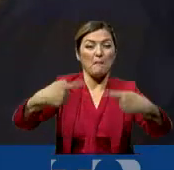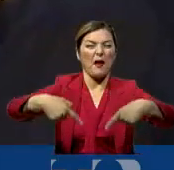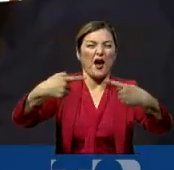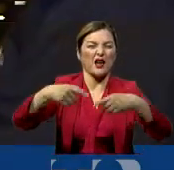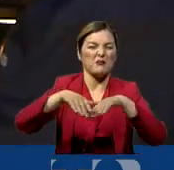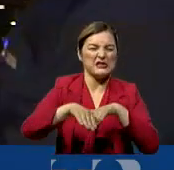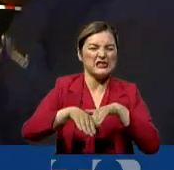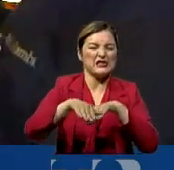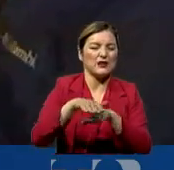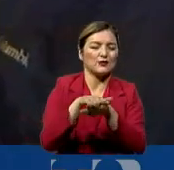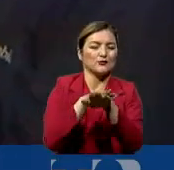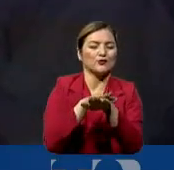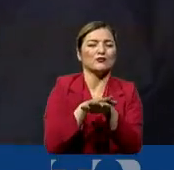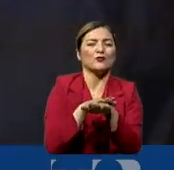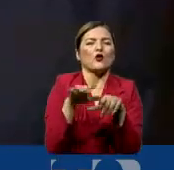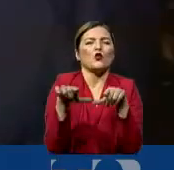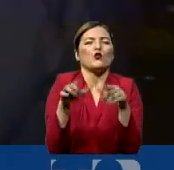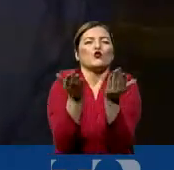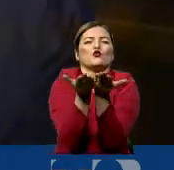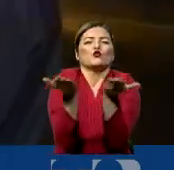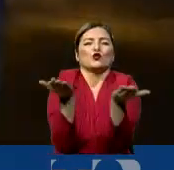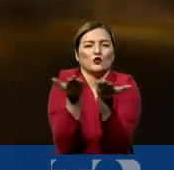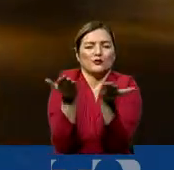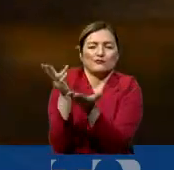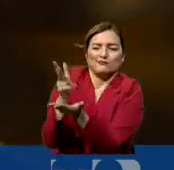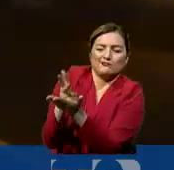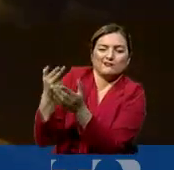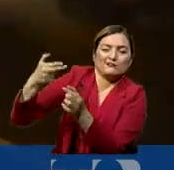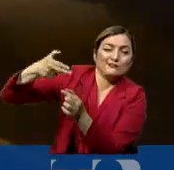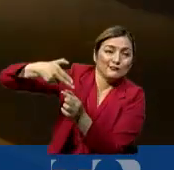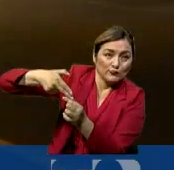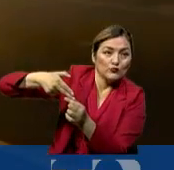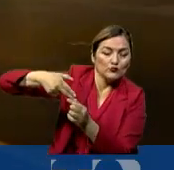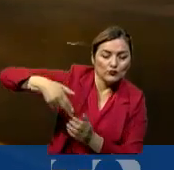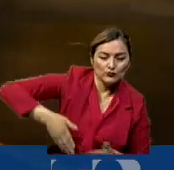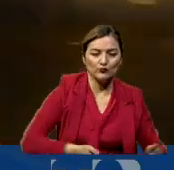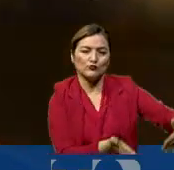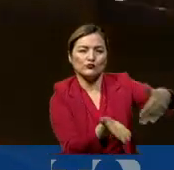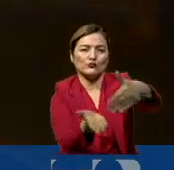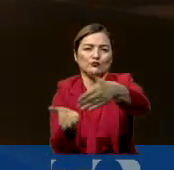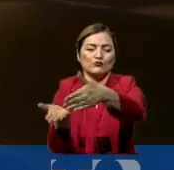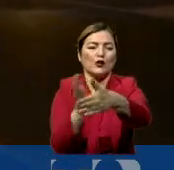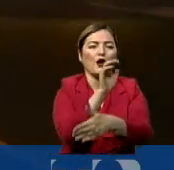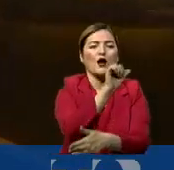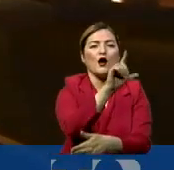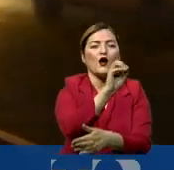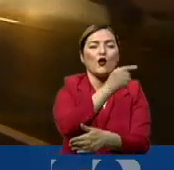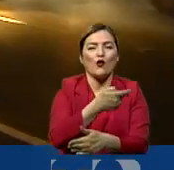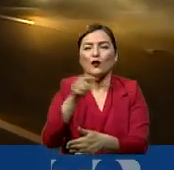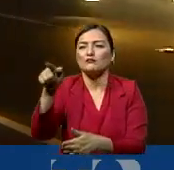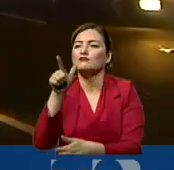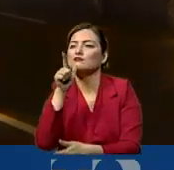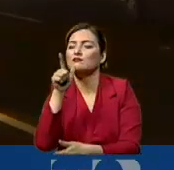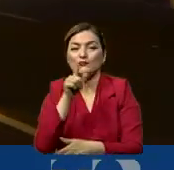Estamos exactamente en la gasolinera, en esta curva que desvía a Loagui, a la ciudad de La Tacunga. Tenemos un informe, nosotros